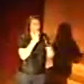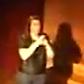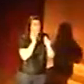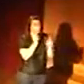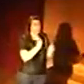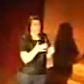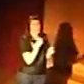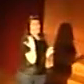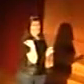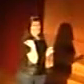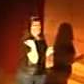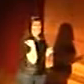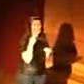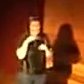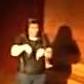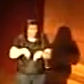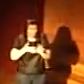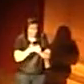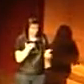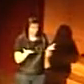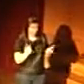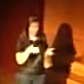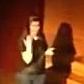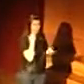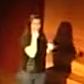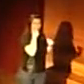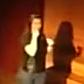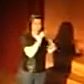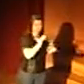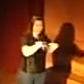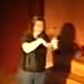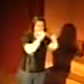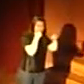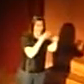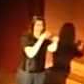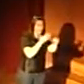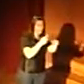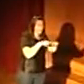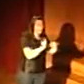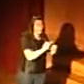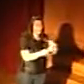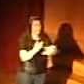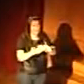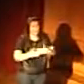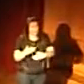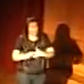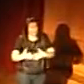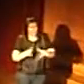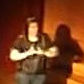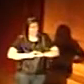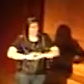con lo que era es lo que era un sepulcro en en la época gótica y la cómo está